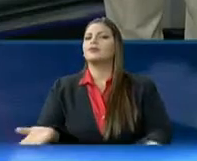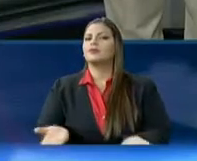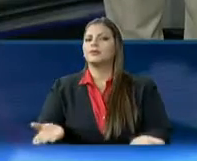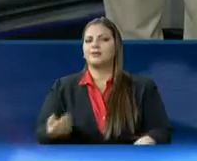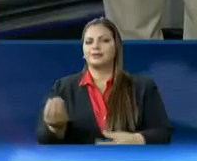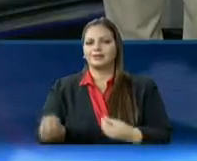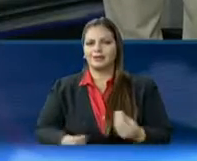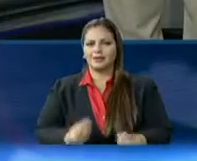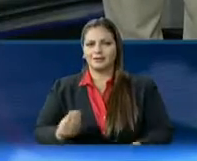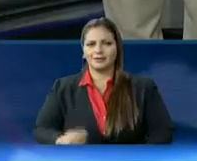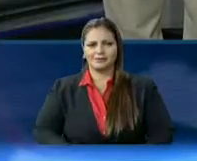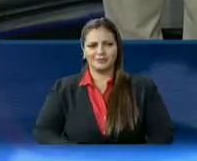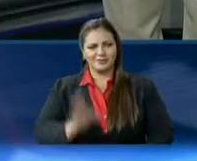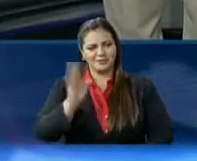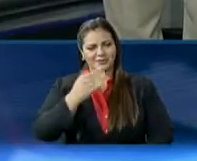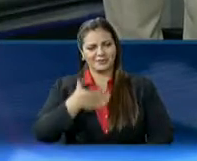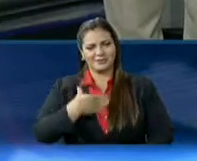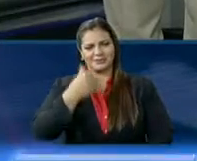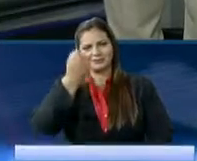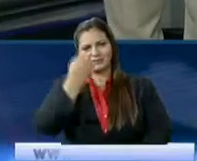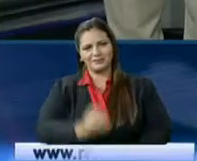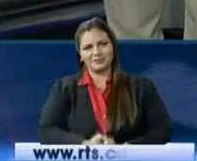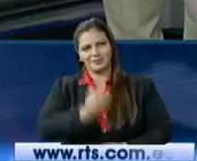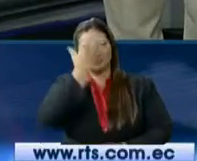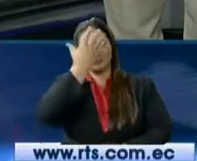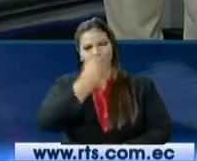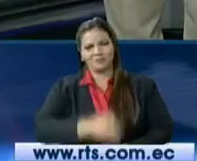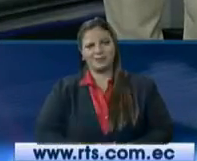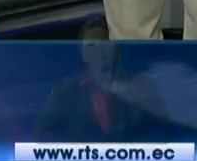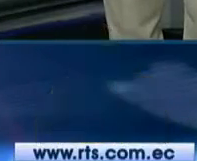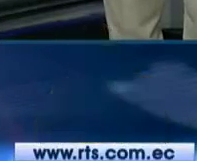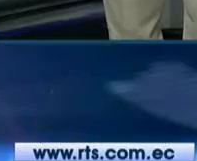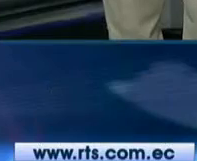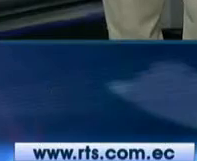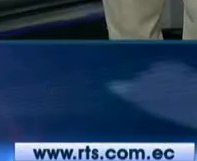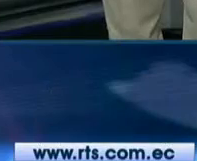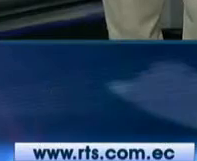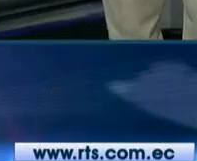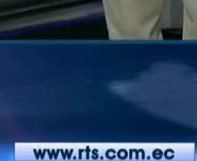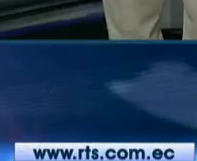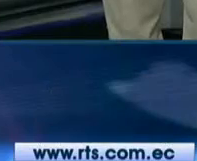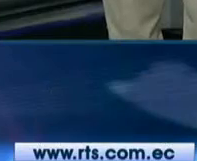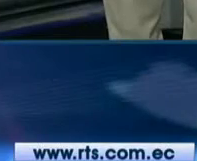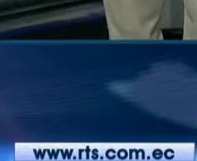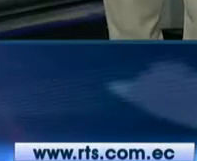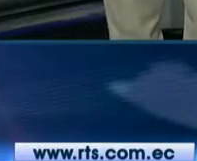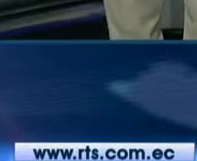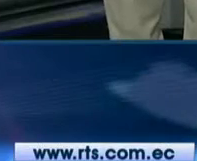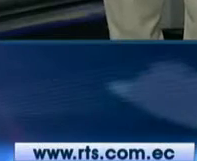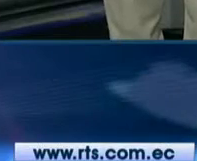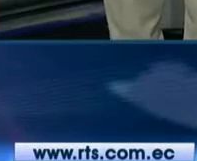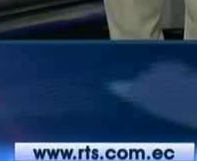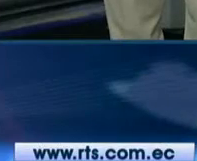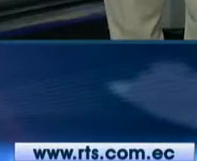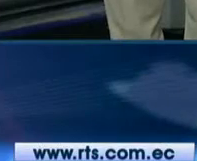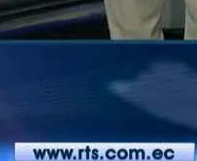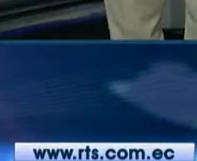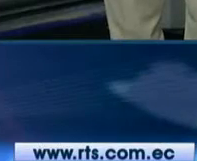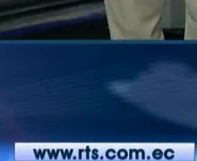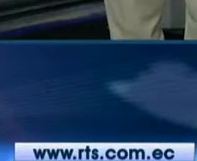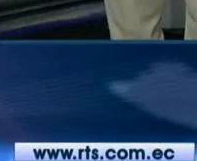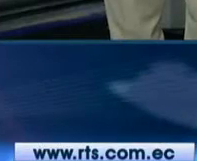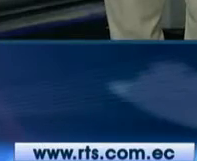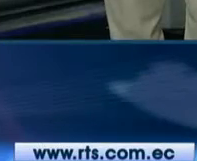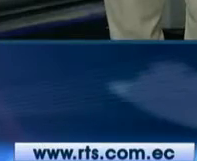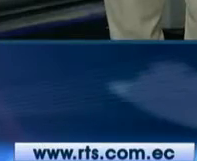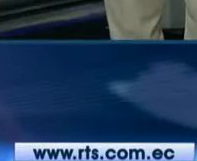Saludos este Hugo, Luisa y amigos televidentes. Les cuento pues más operativos. La Intendencia del Guayas ejecuta un operativo